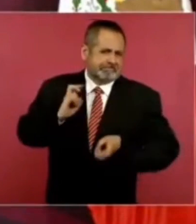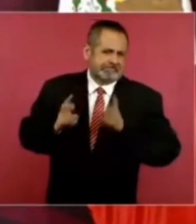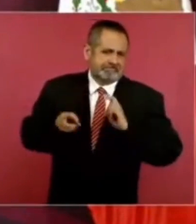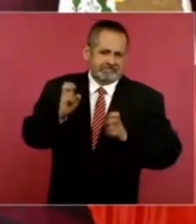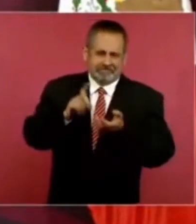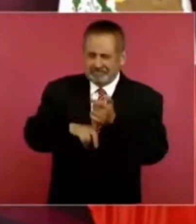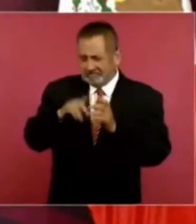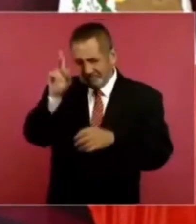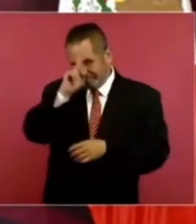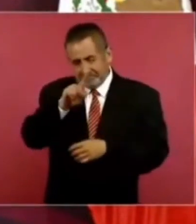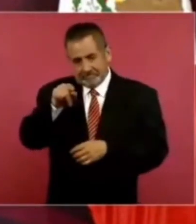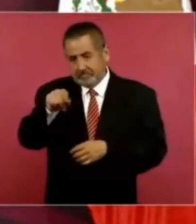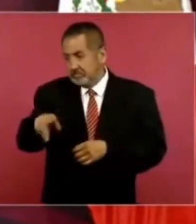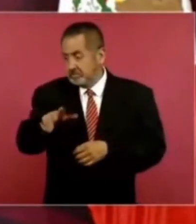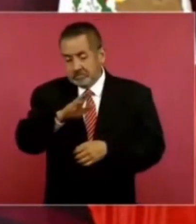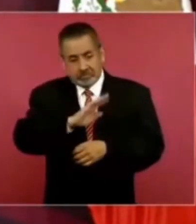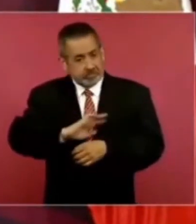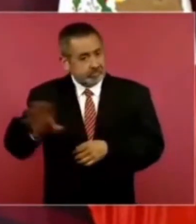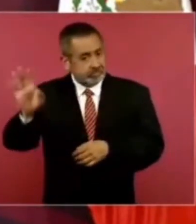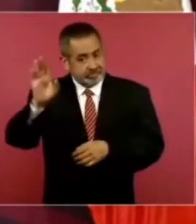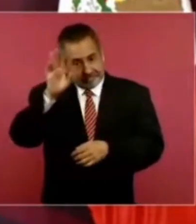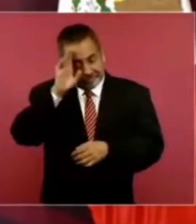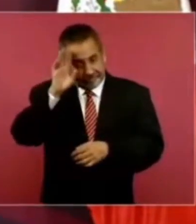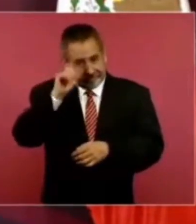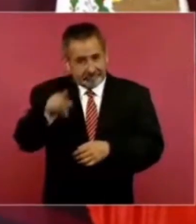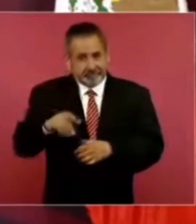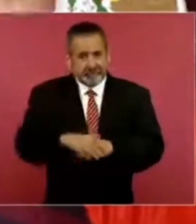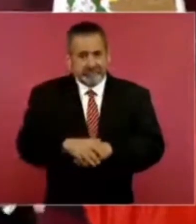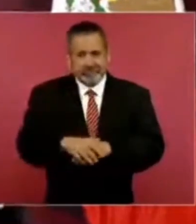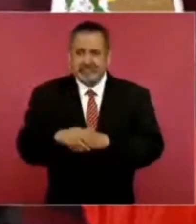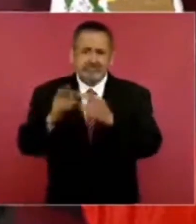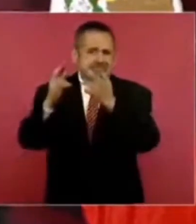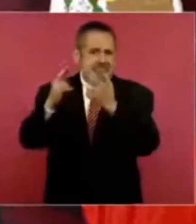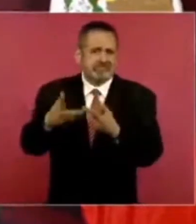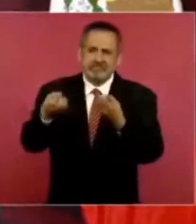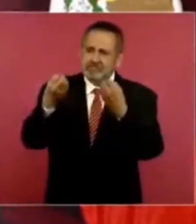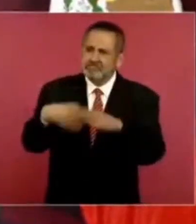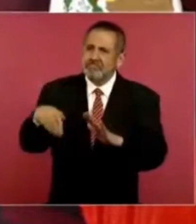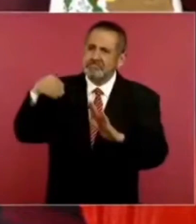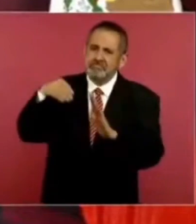que prácticamente se lo acabaron,